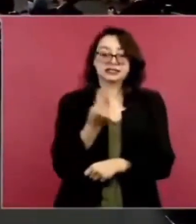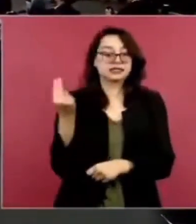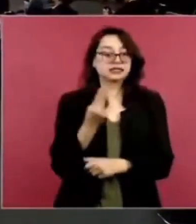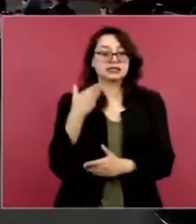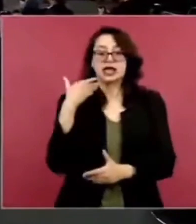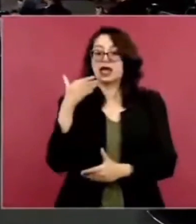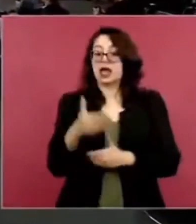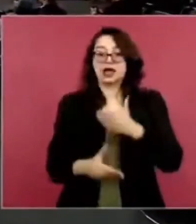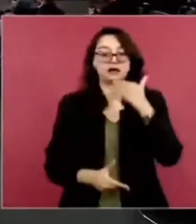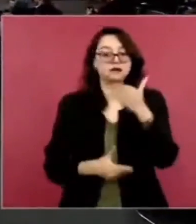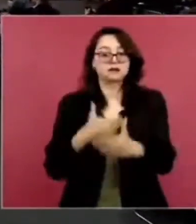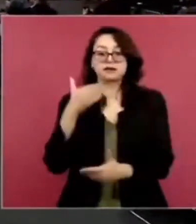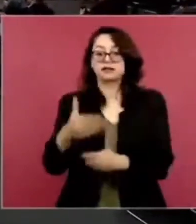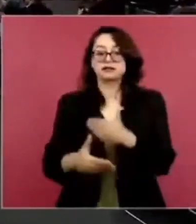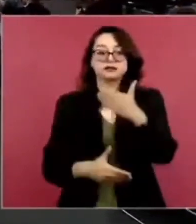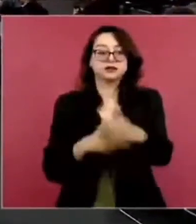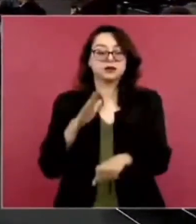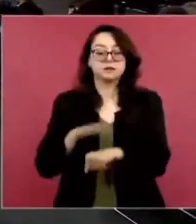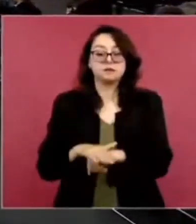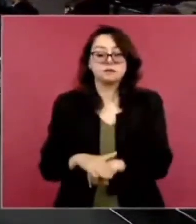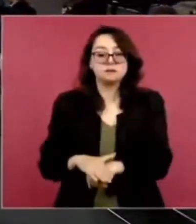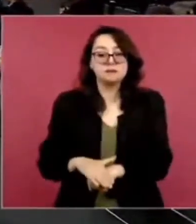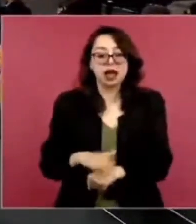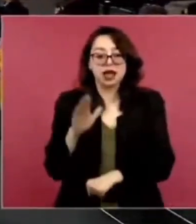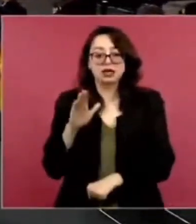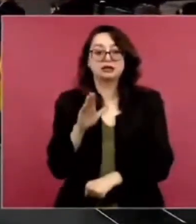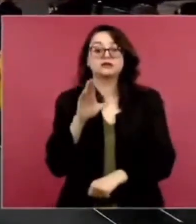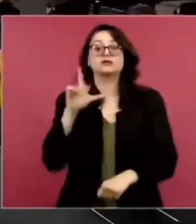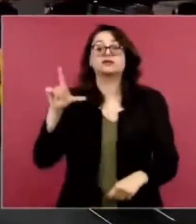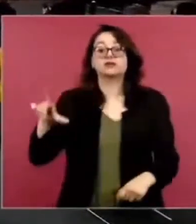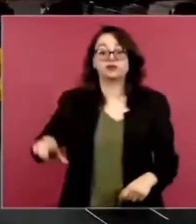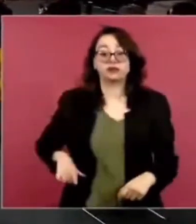avanzar más y que los servidores públicos